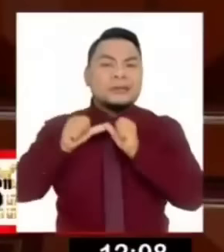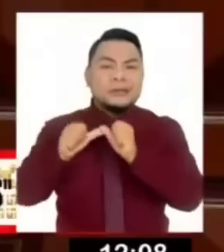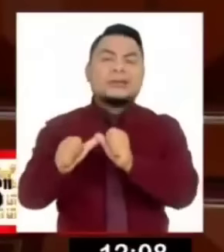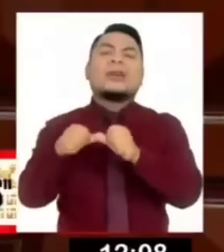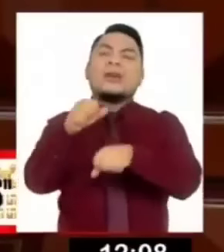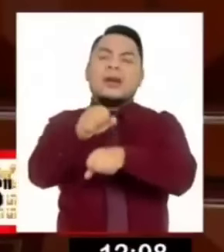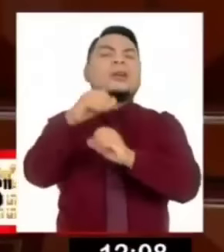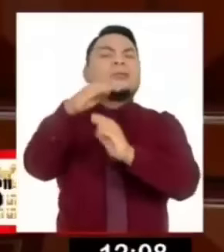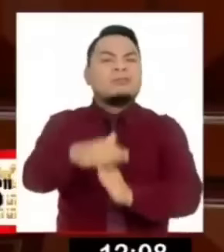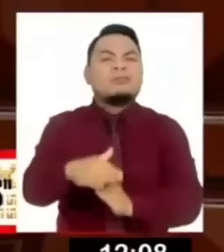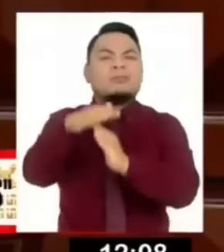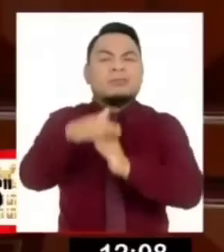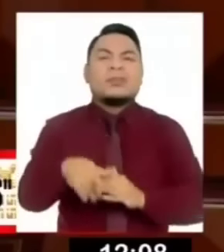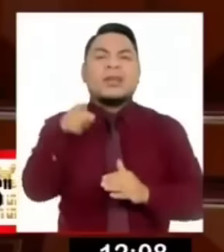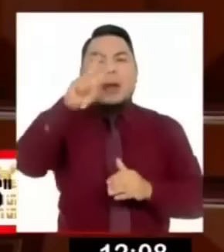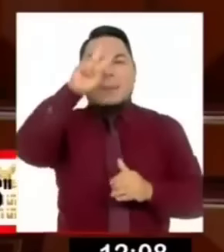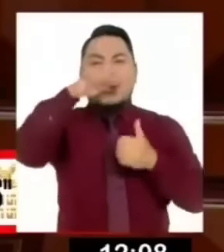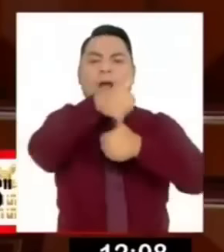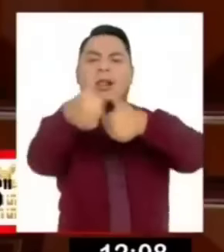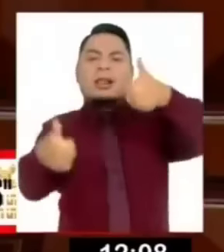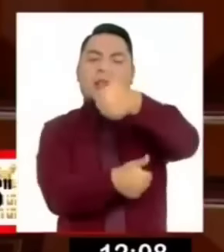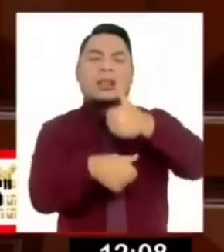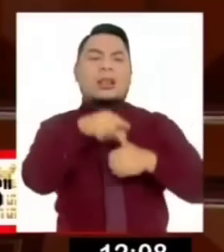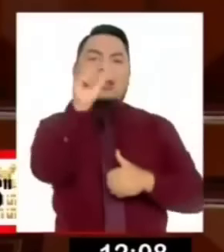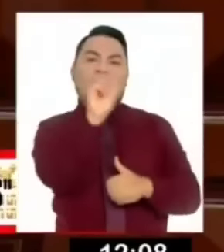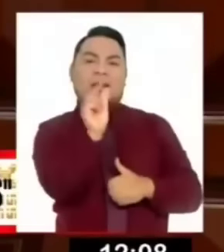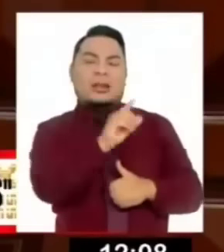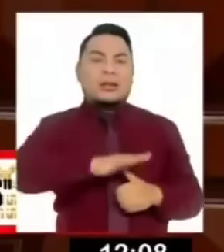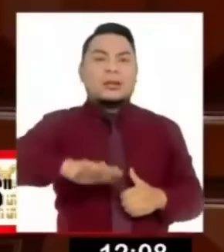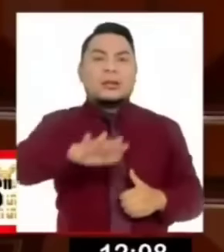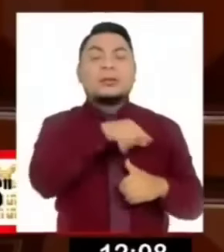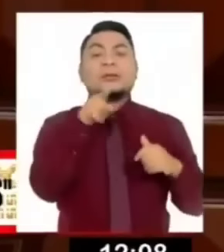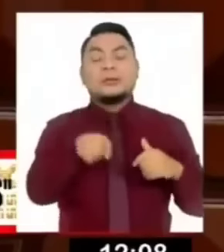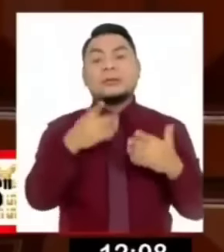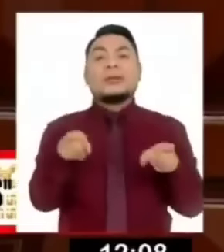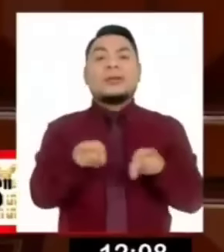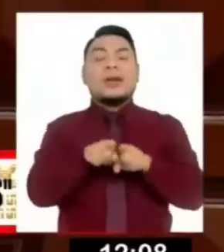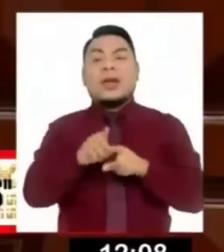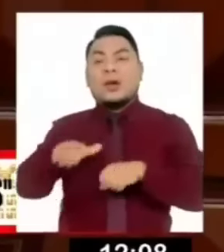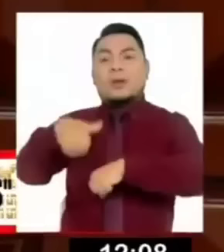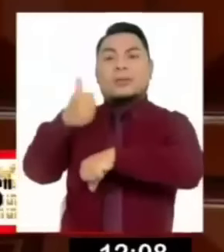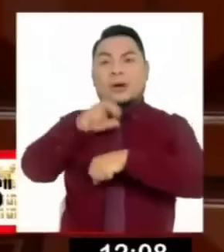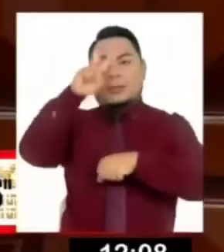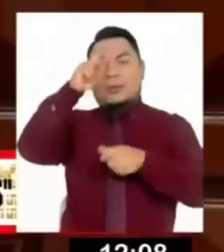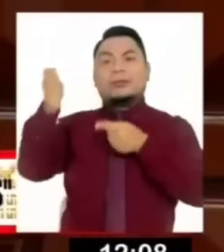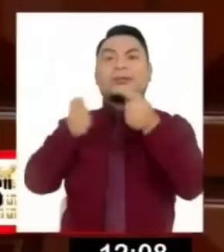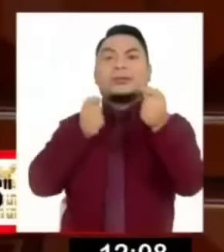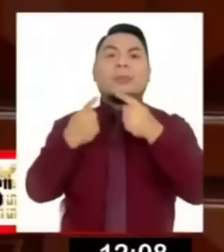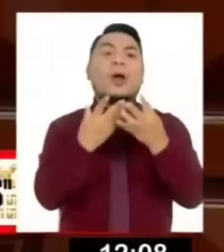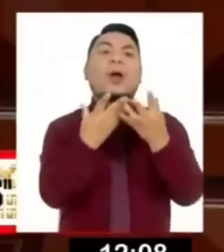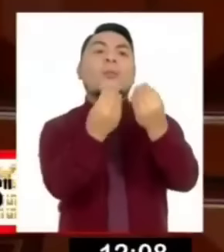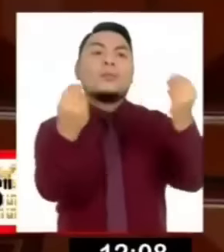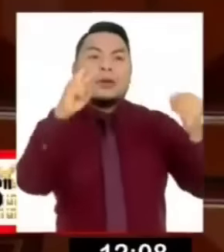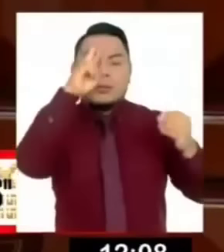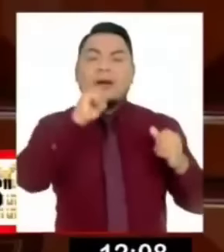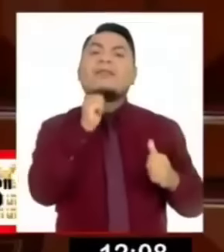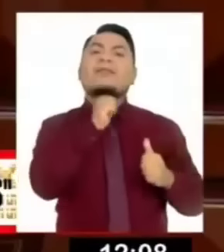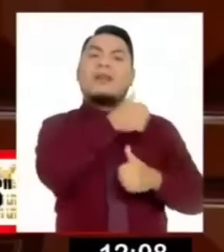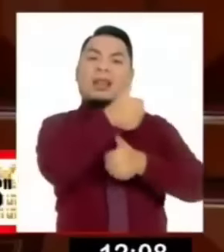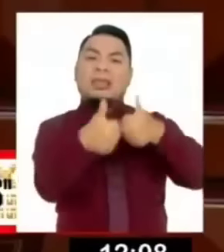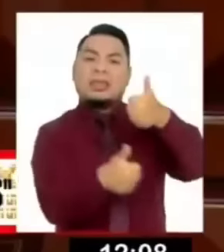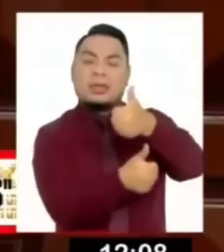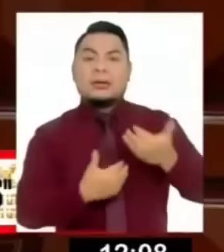como ciudadanos de segunda categoría para el erario de la flamante República del Perú. Con el tiempo, a la